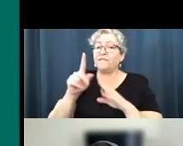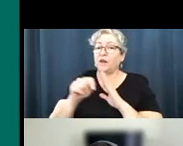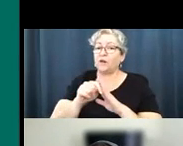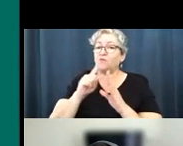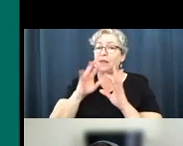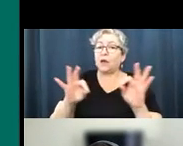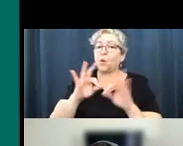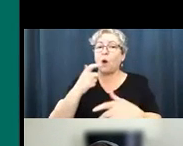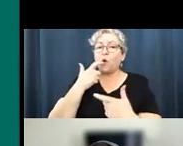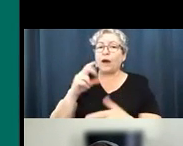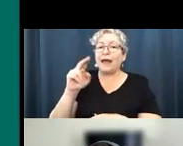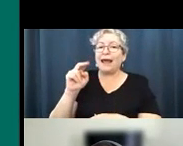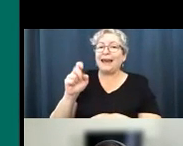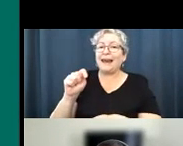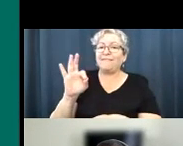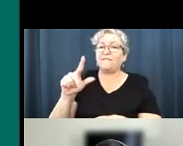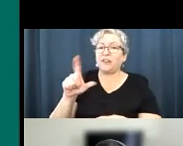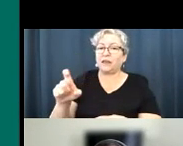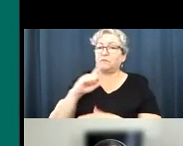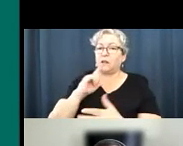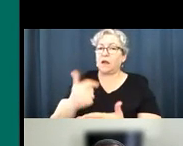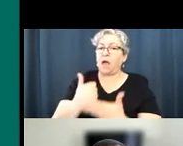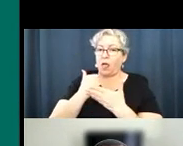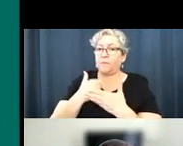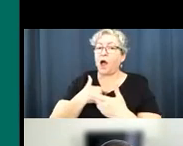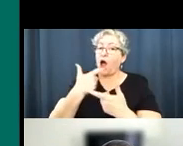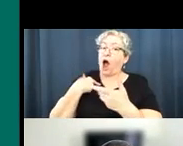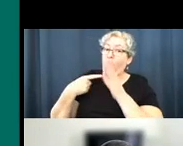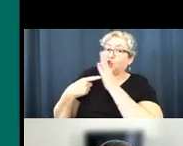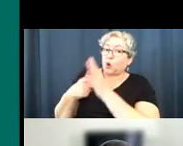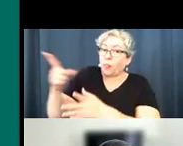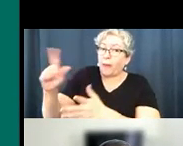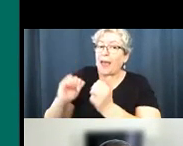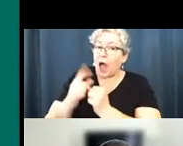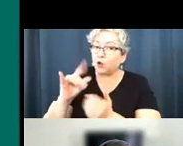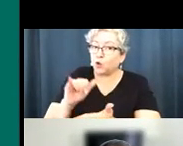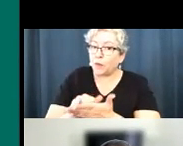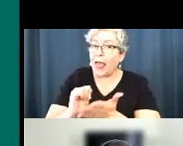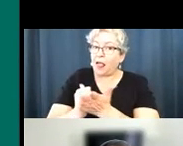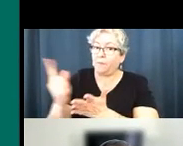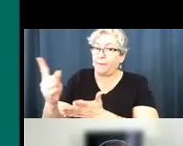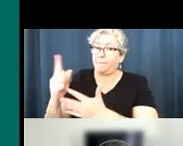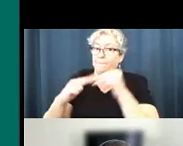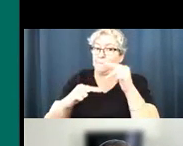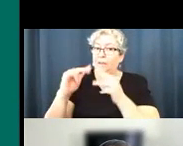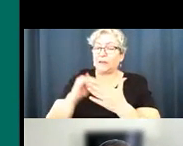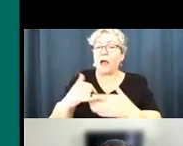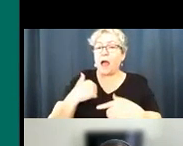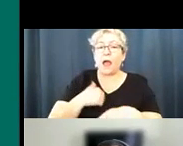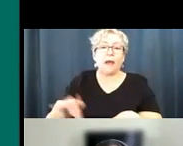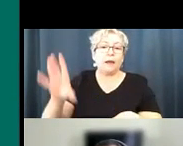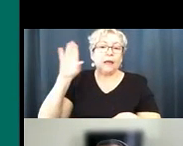valioso. Por ejemplo, cuando yo veo algo de Netflix y yo le enseñé a Netflix de cómo hacerlo y yo lo ayudé